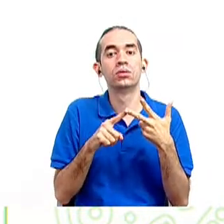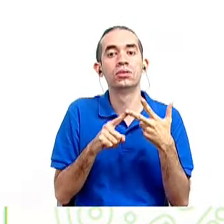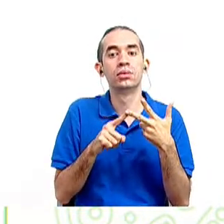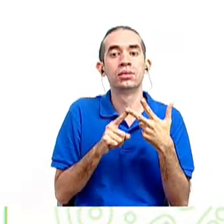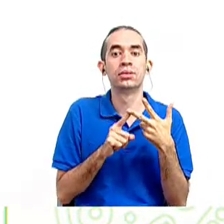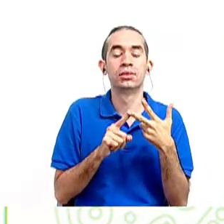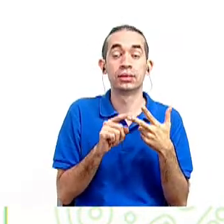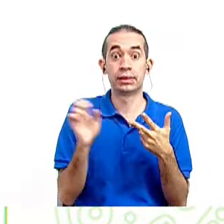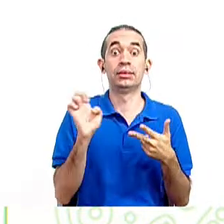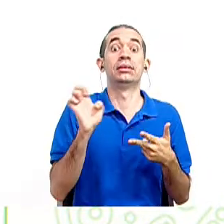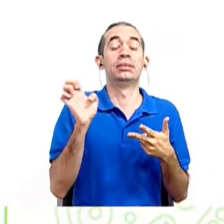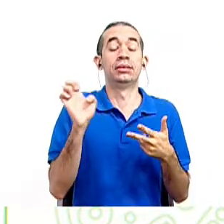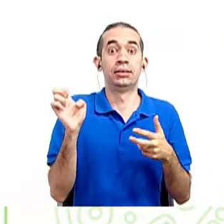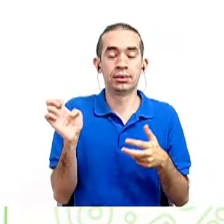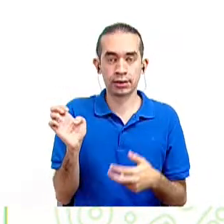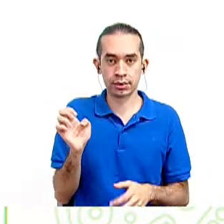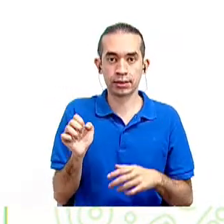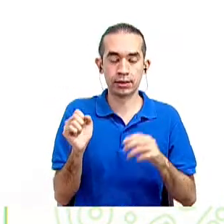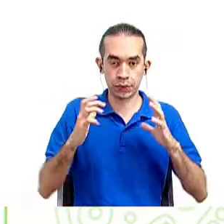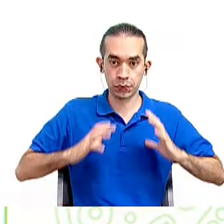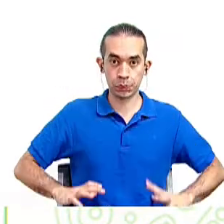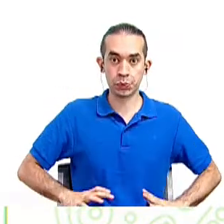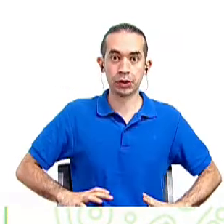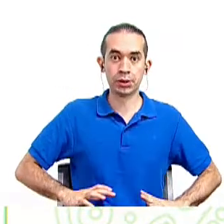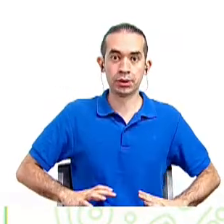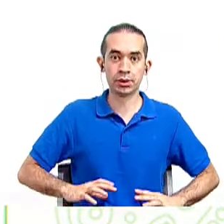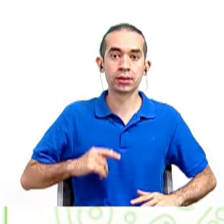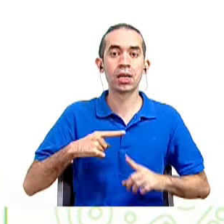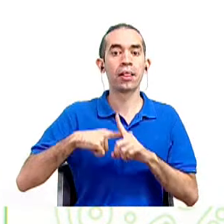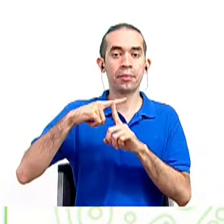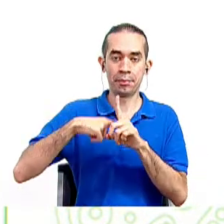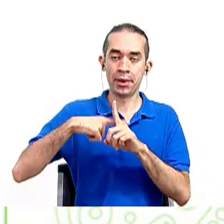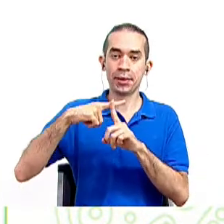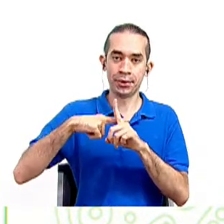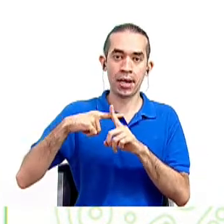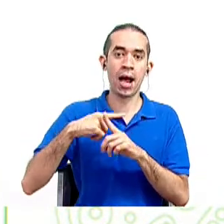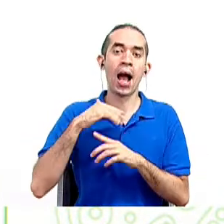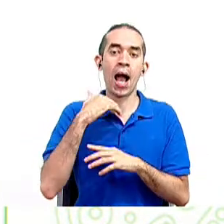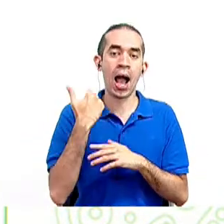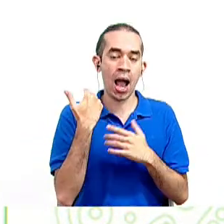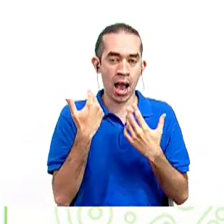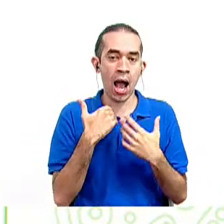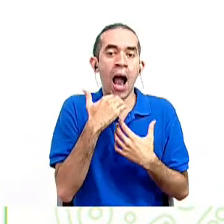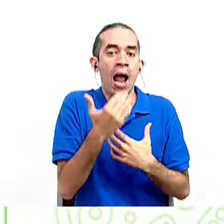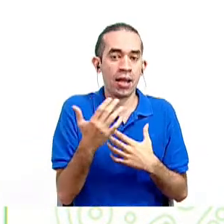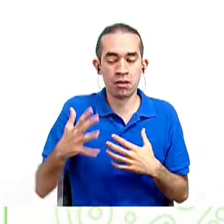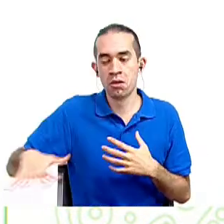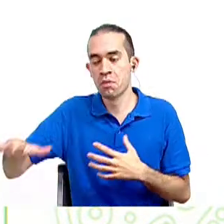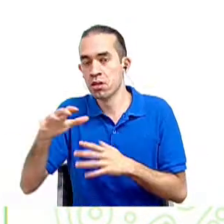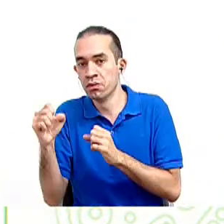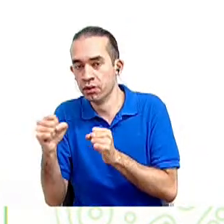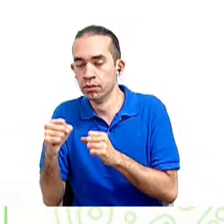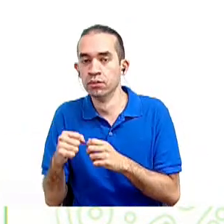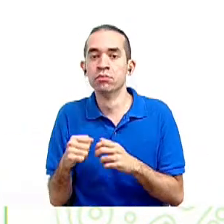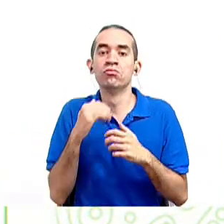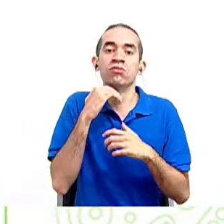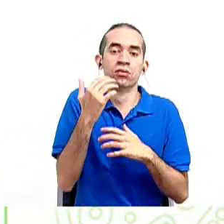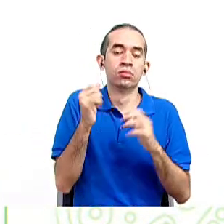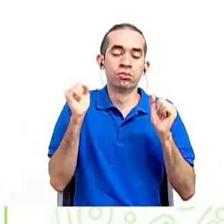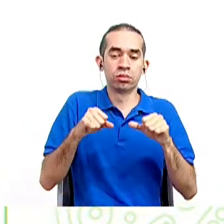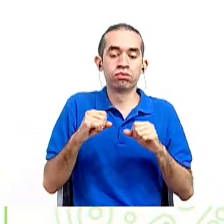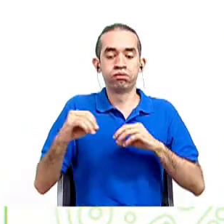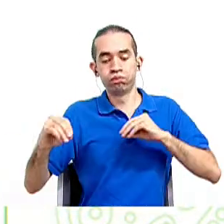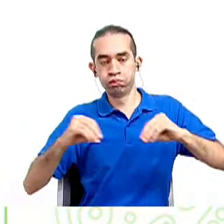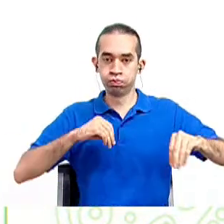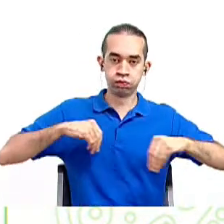produce energía, que es la que hace que el cuerpo humano tenga cierta temperatura, más caliente que el ambiente, y también que nos podamos mover y hacer